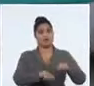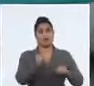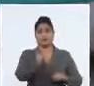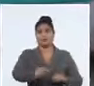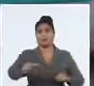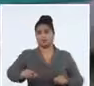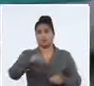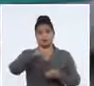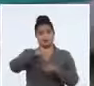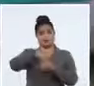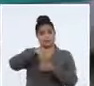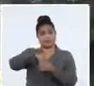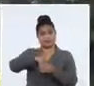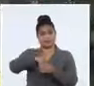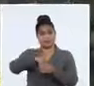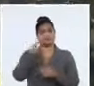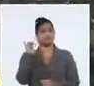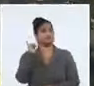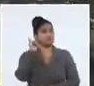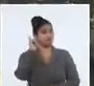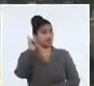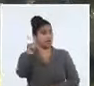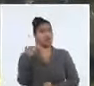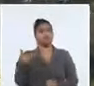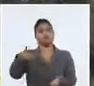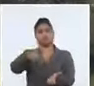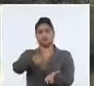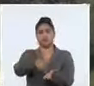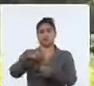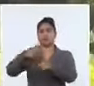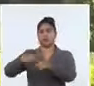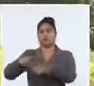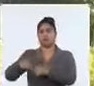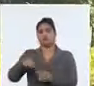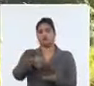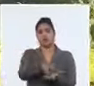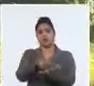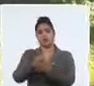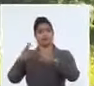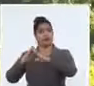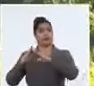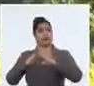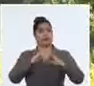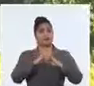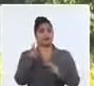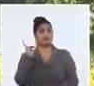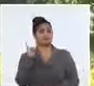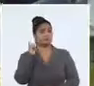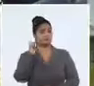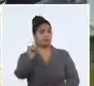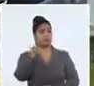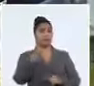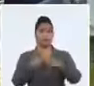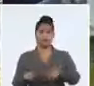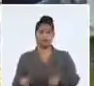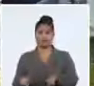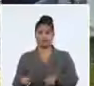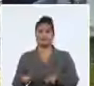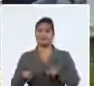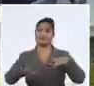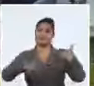38 pobladores adultos, aunque en tiendas distanciadas, intimaron en un objetivo común: el